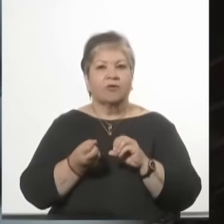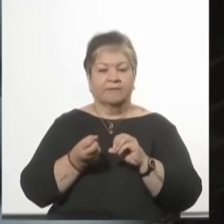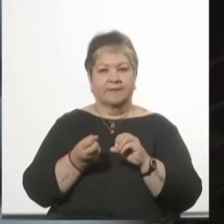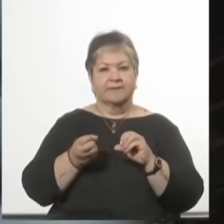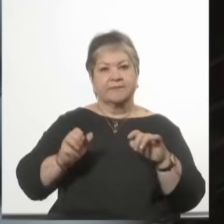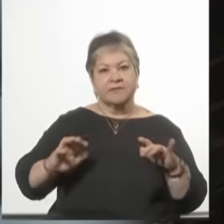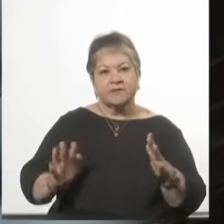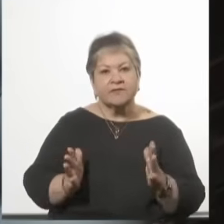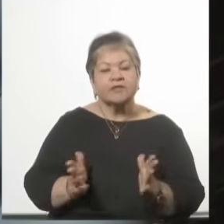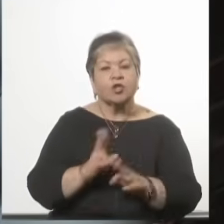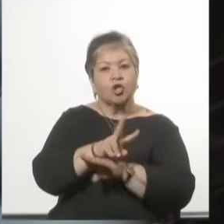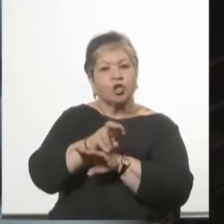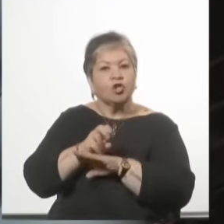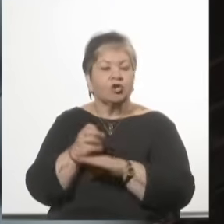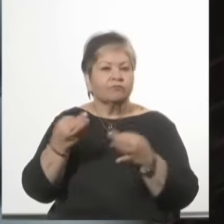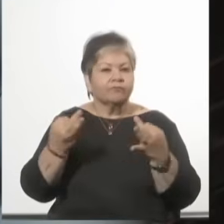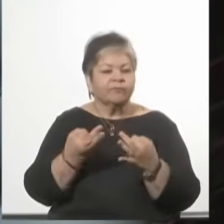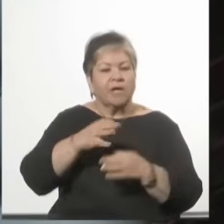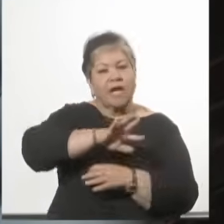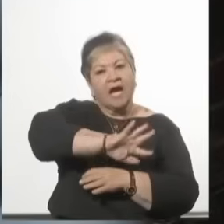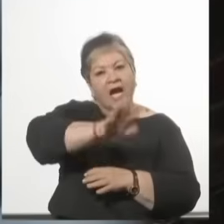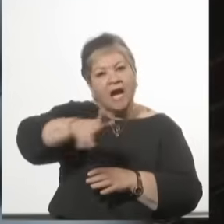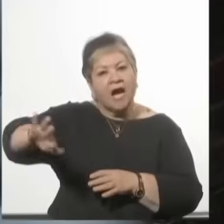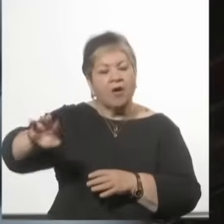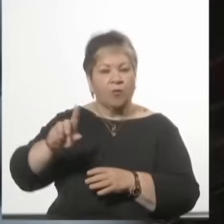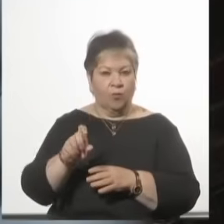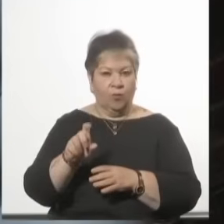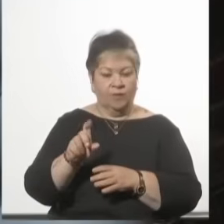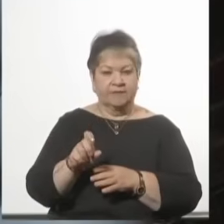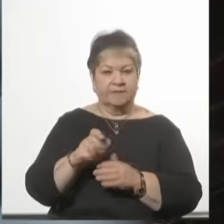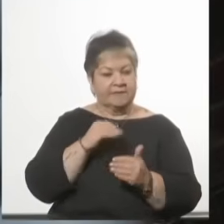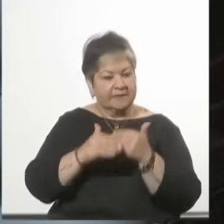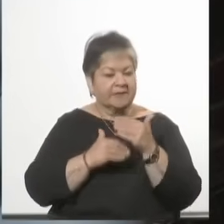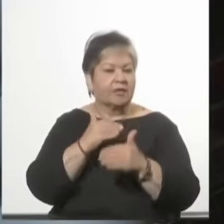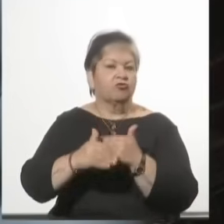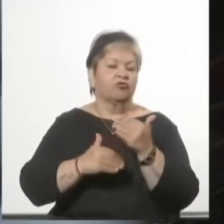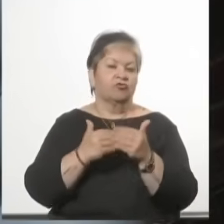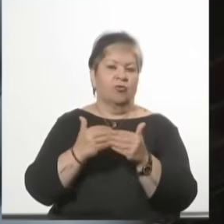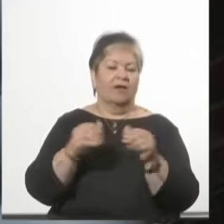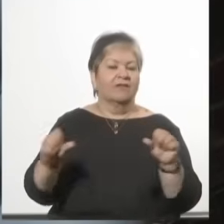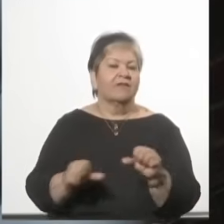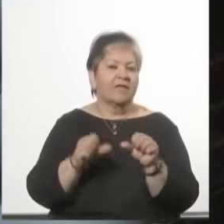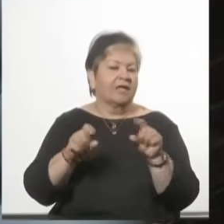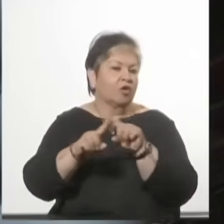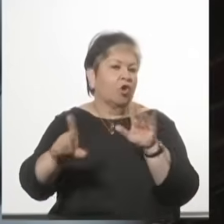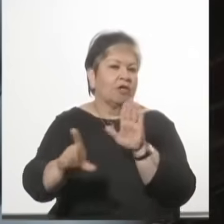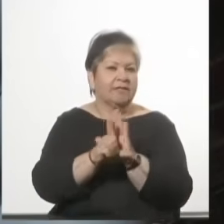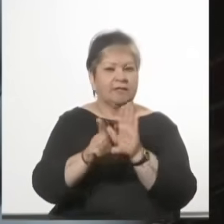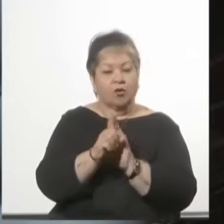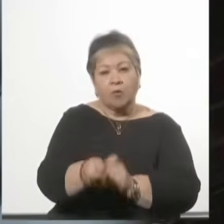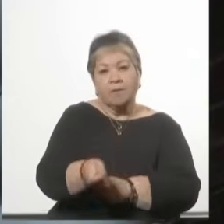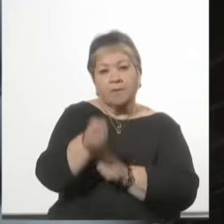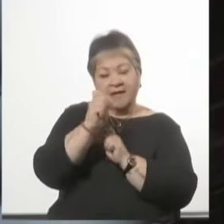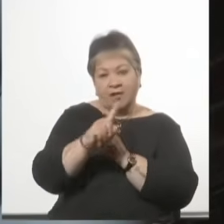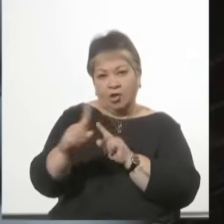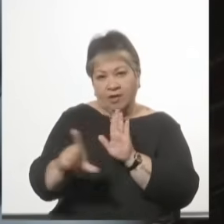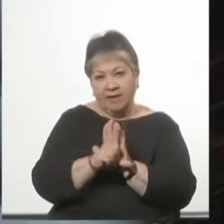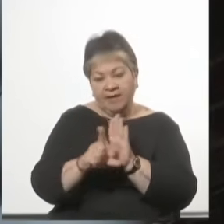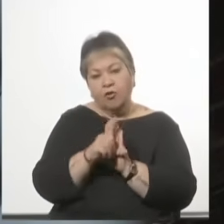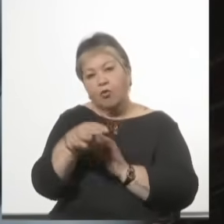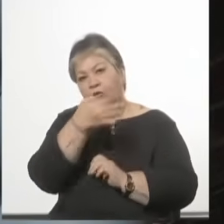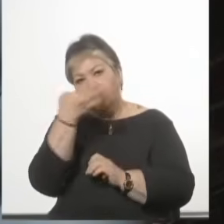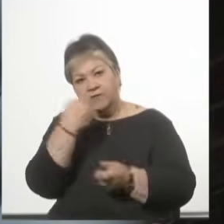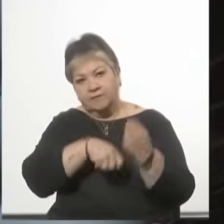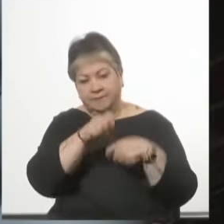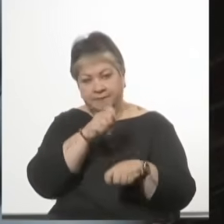falta de un control efectivo en aguas de nuestra soberanía el desarrollo de actividades ilícitas, tales como la pesca ilegal o el